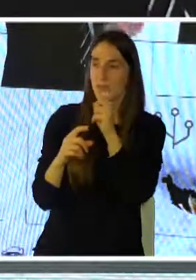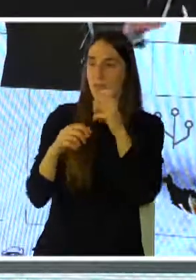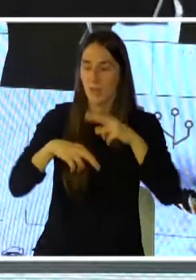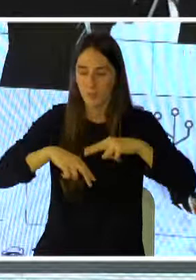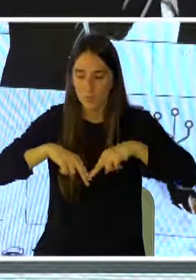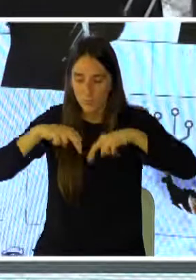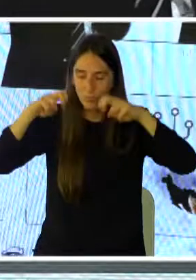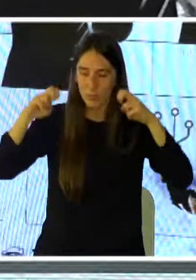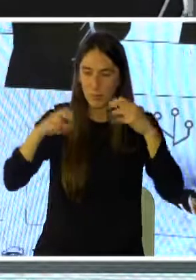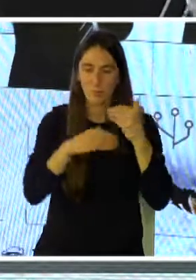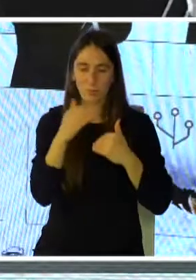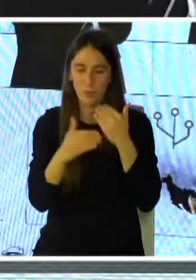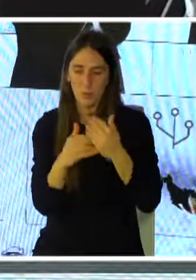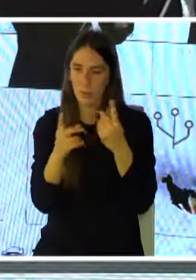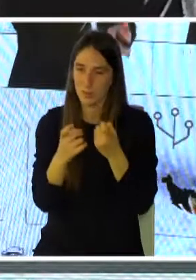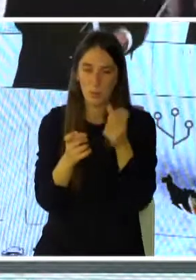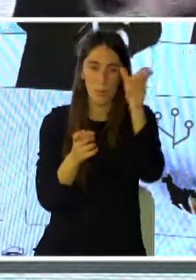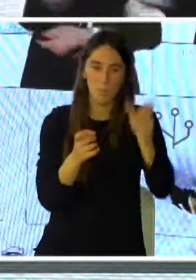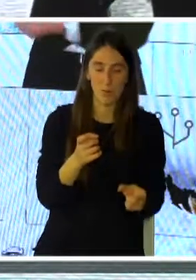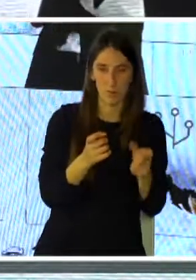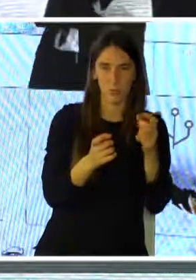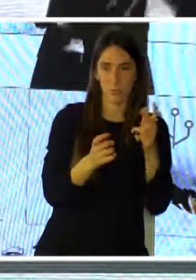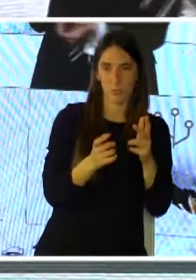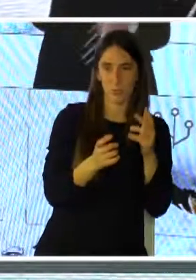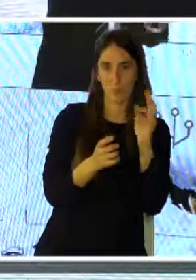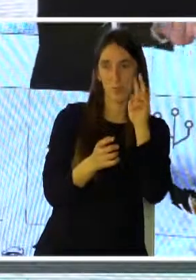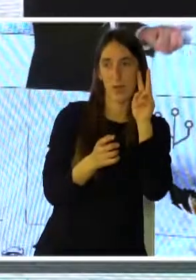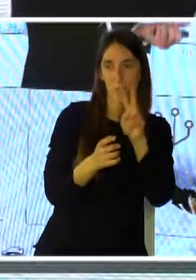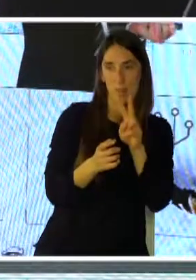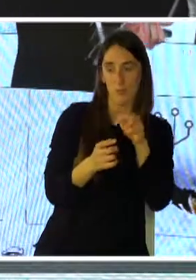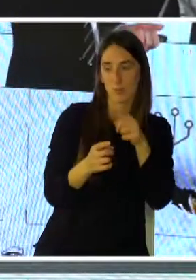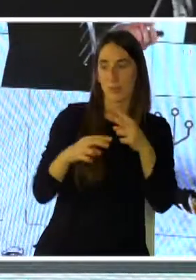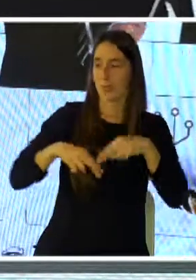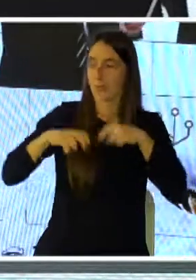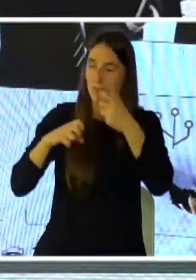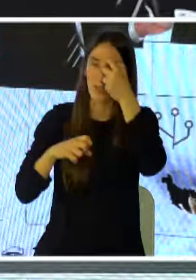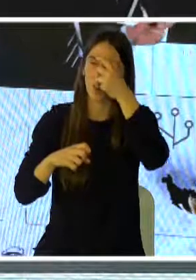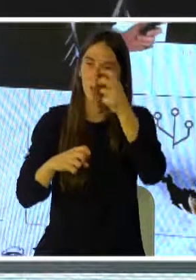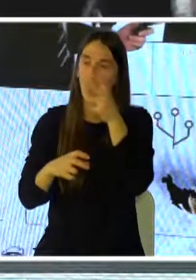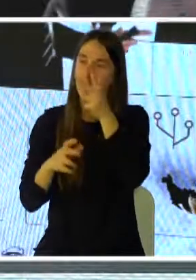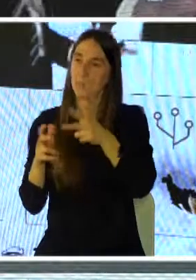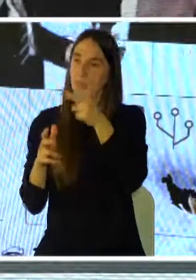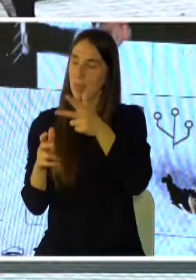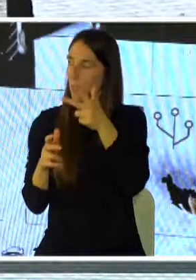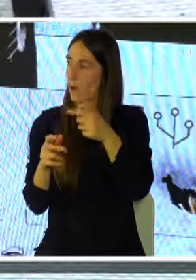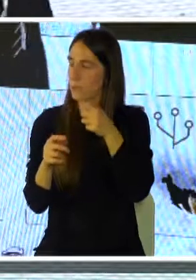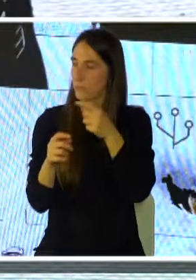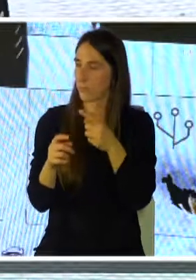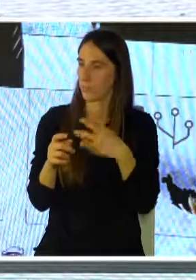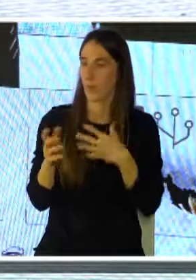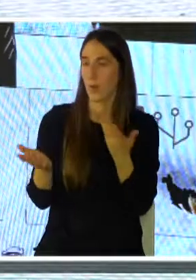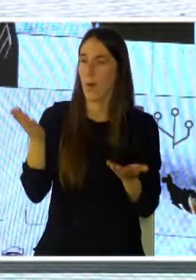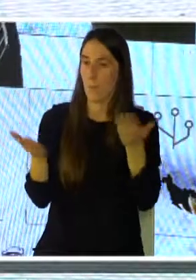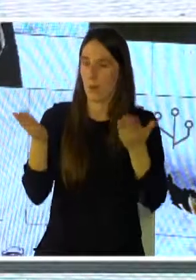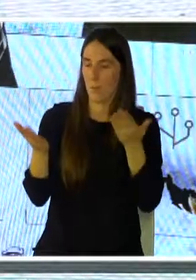si uno pusiera a una persona a mirarlo. Por ejemplo, ahí tenemos la tecnología de Video Analytics. Solo para hacer una similitud con algo que comentamos hace un